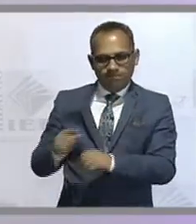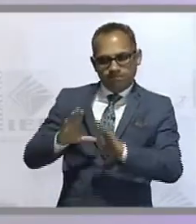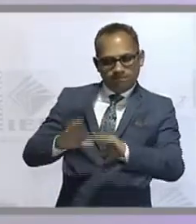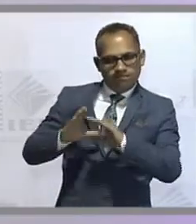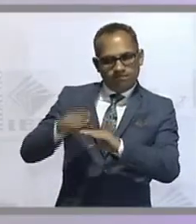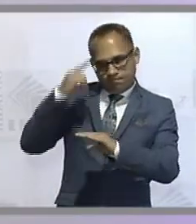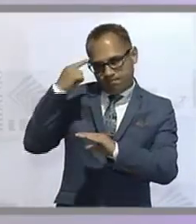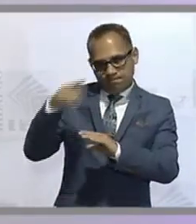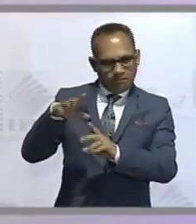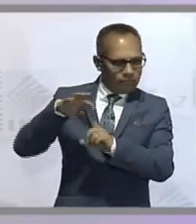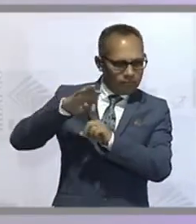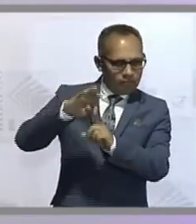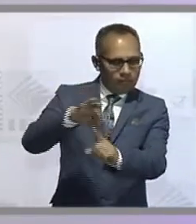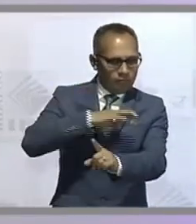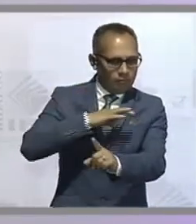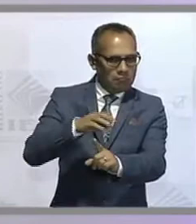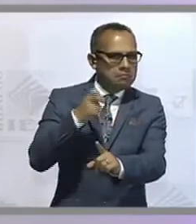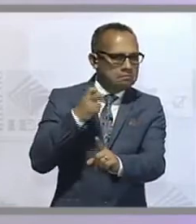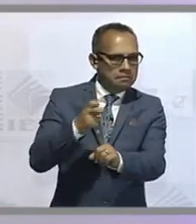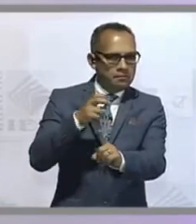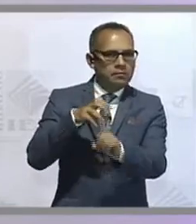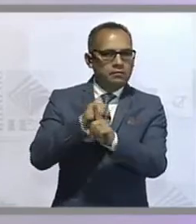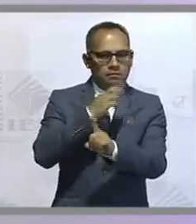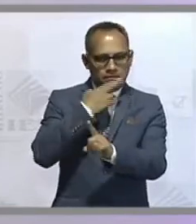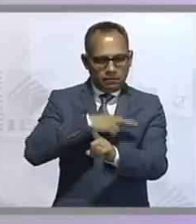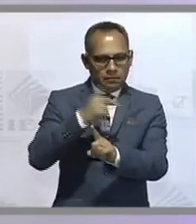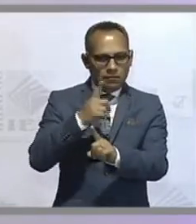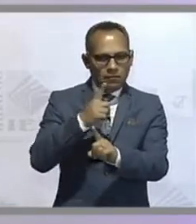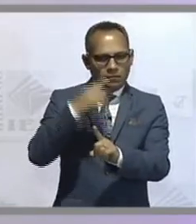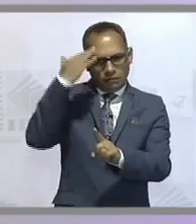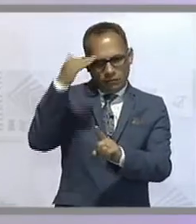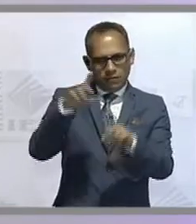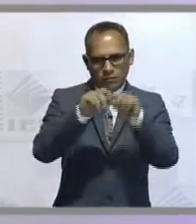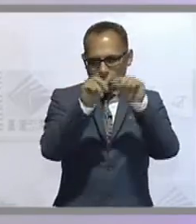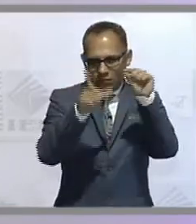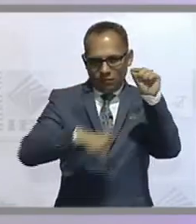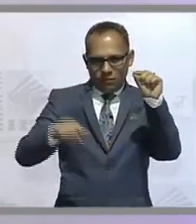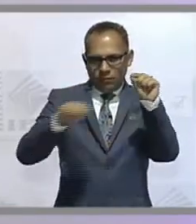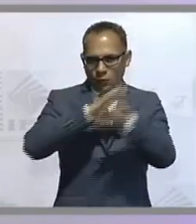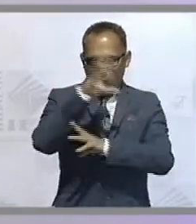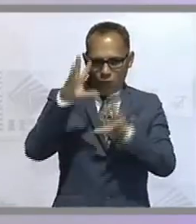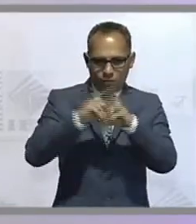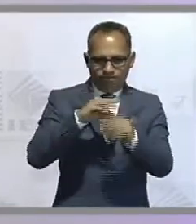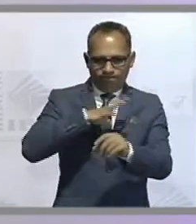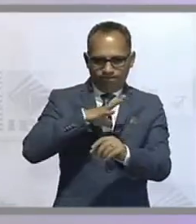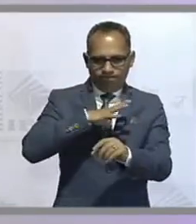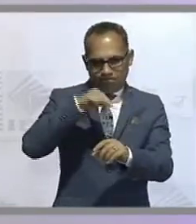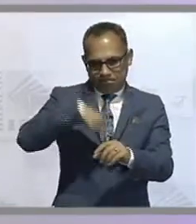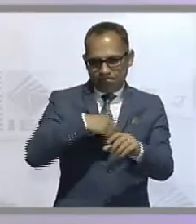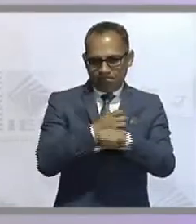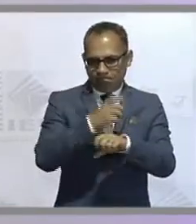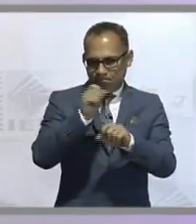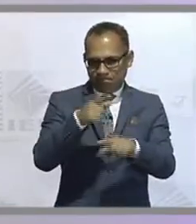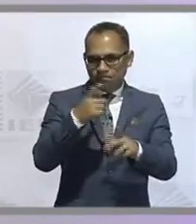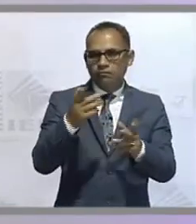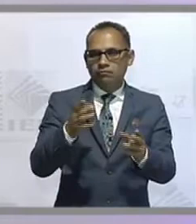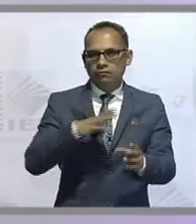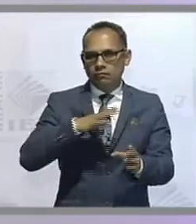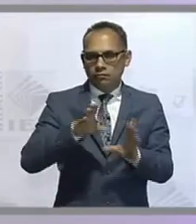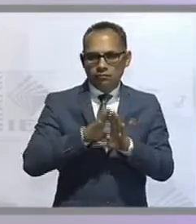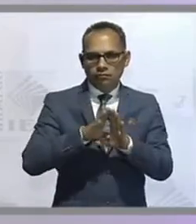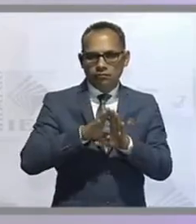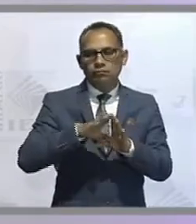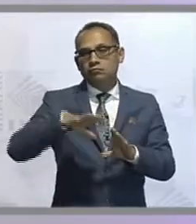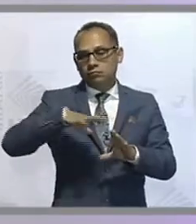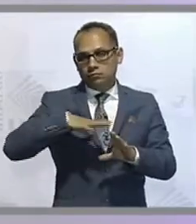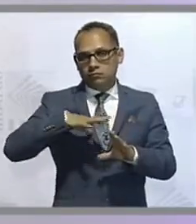sabemos en el estado y en todos nuestros nuestra república por desgracia el machismo es algo muy